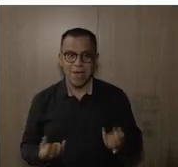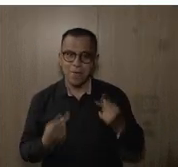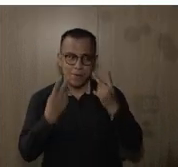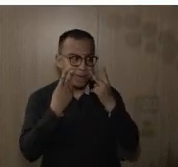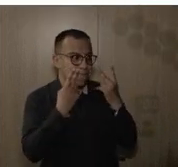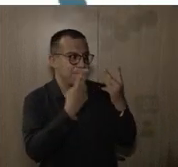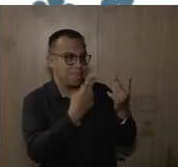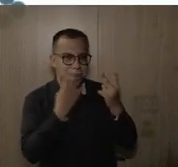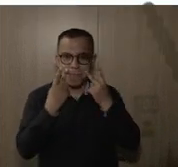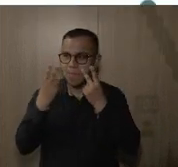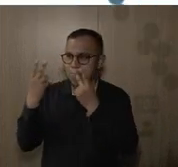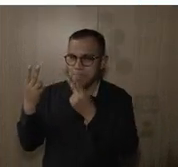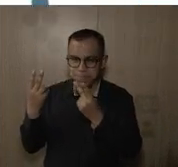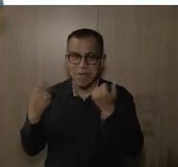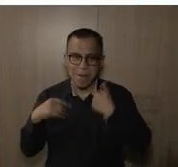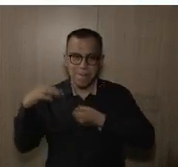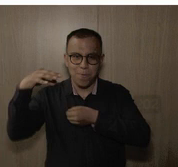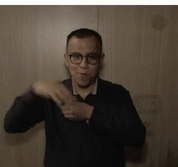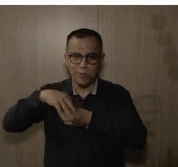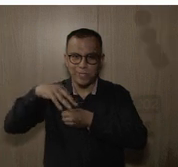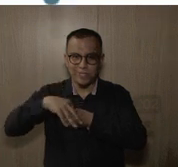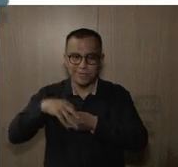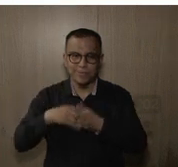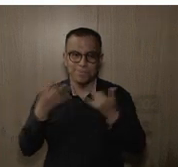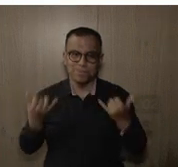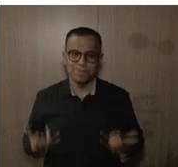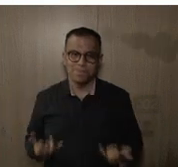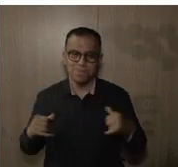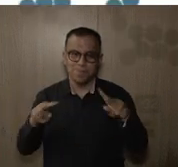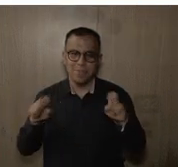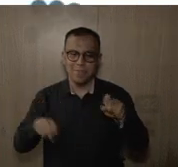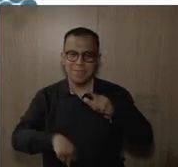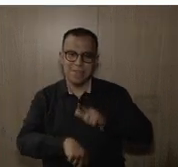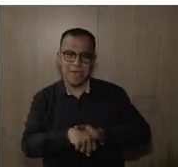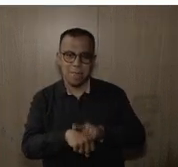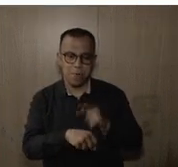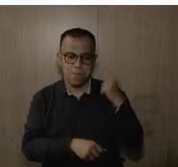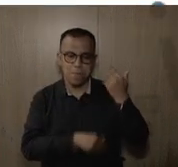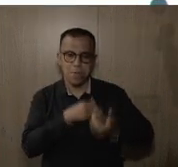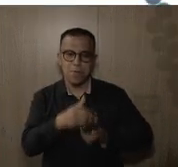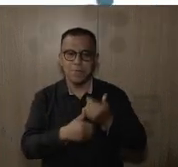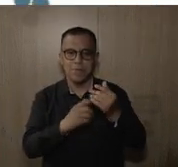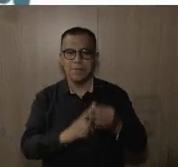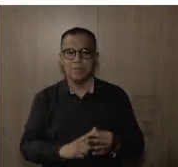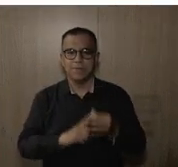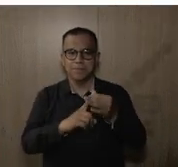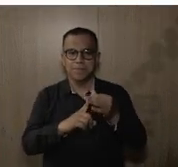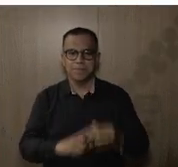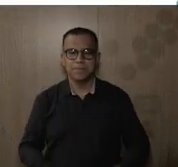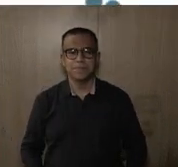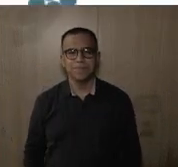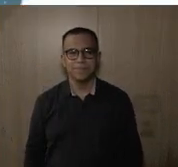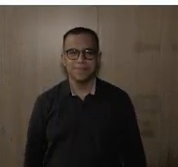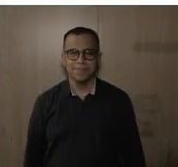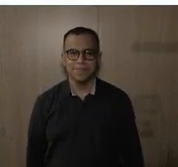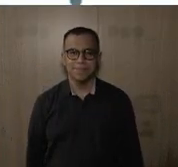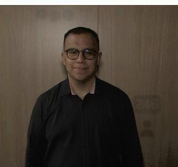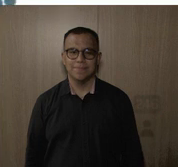las votaciones de las personas que nos acompañan en este momento, en esta transmisión especial.